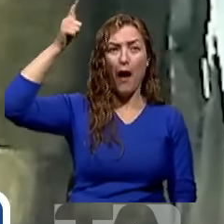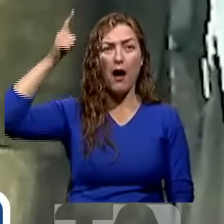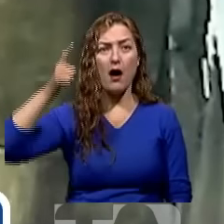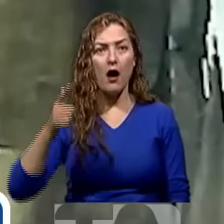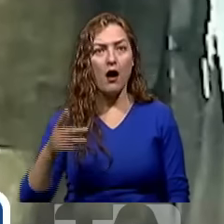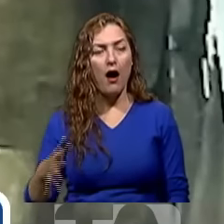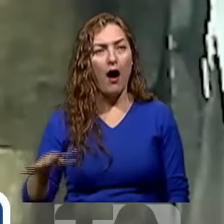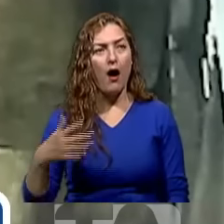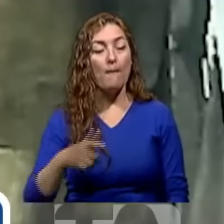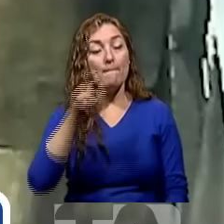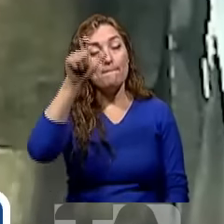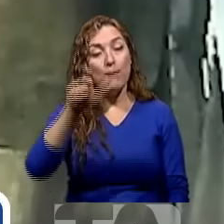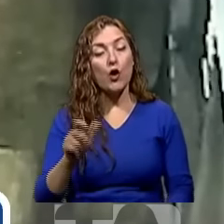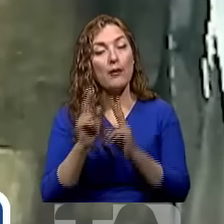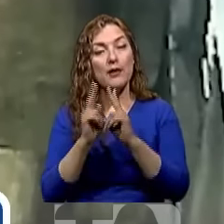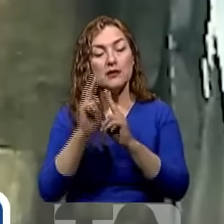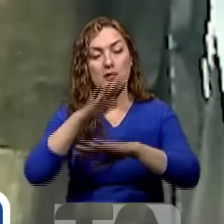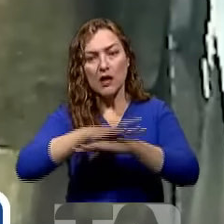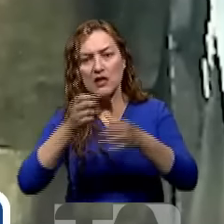residentes.